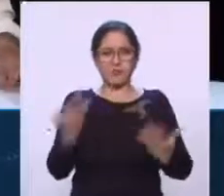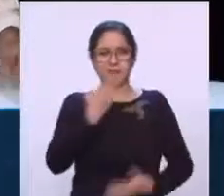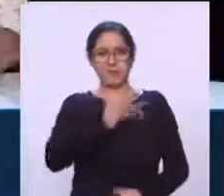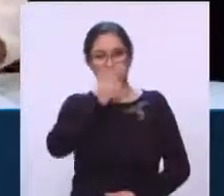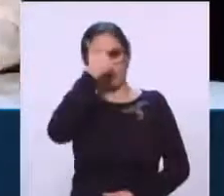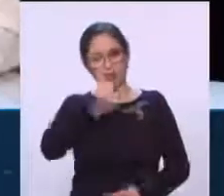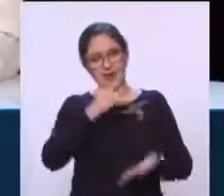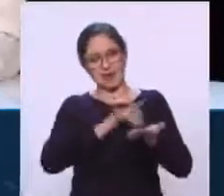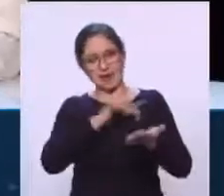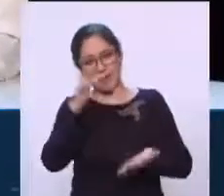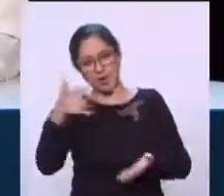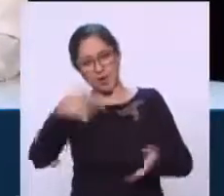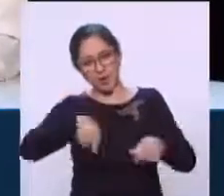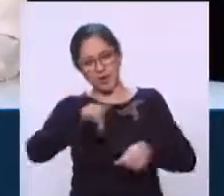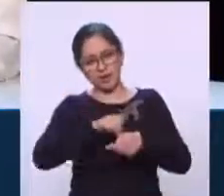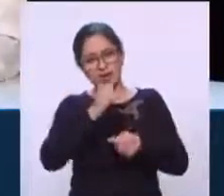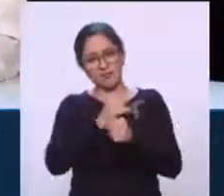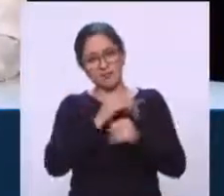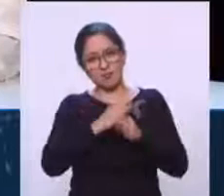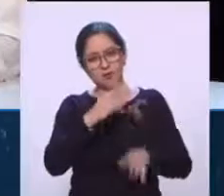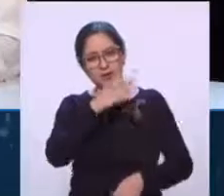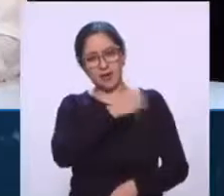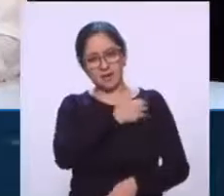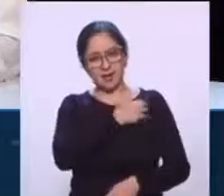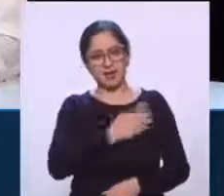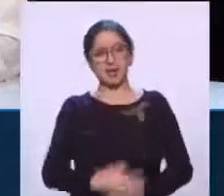Gracias por acompañarnos aquí en Informe Capital.